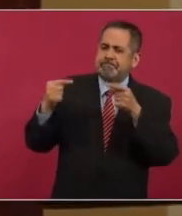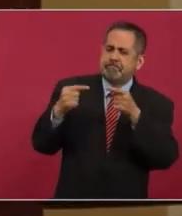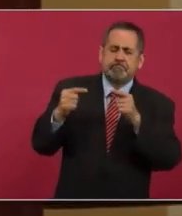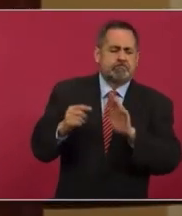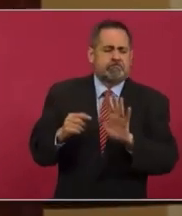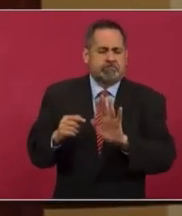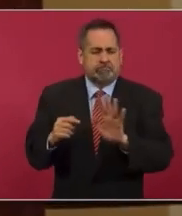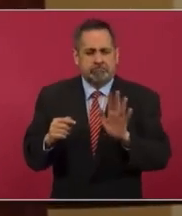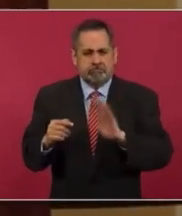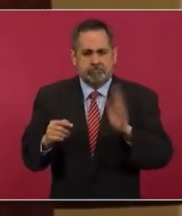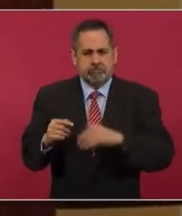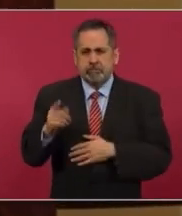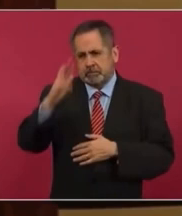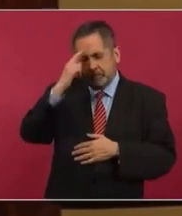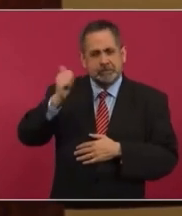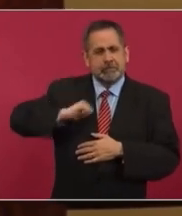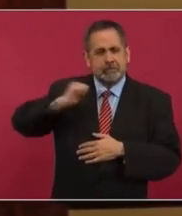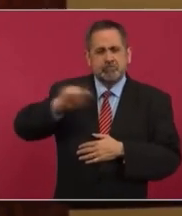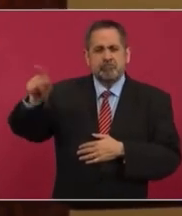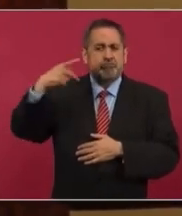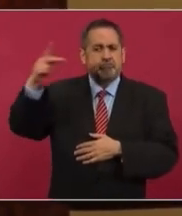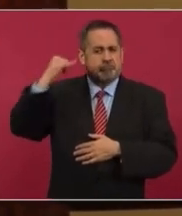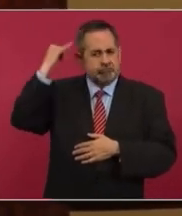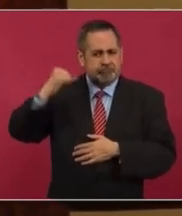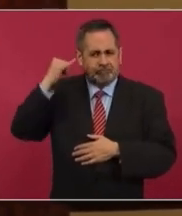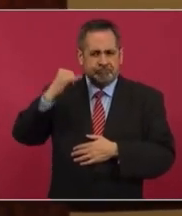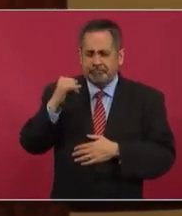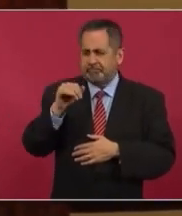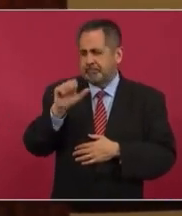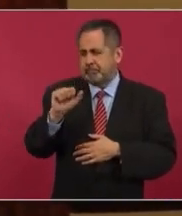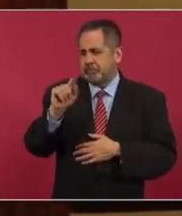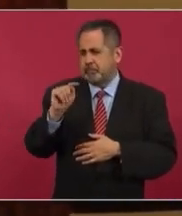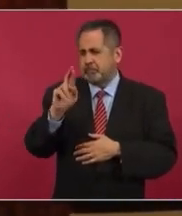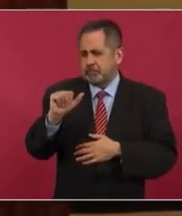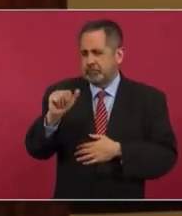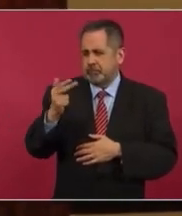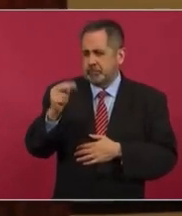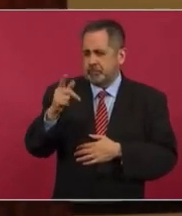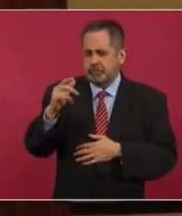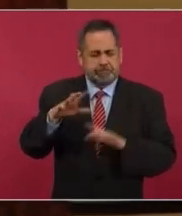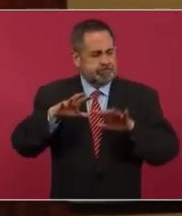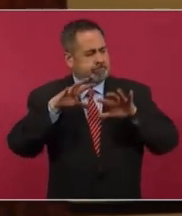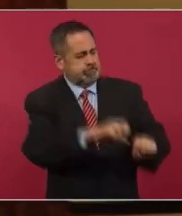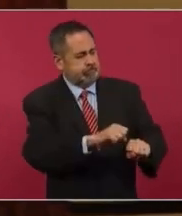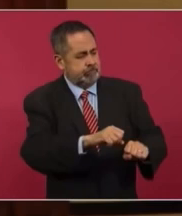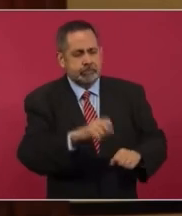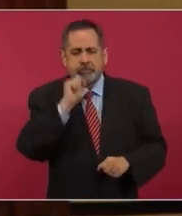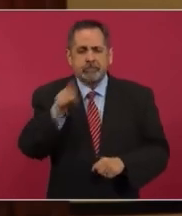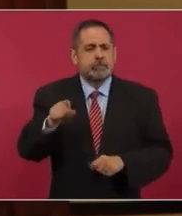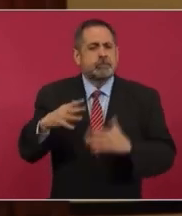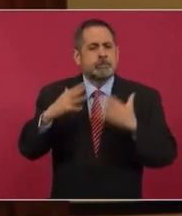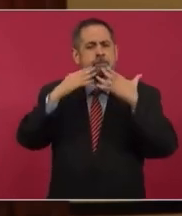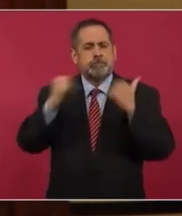naciones a la imposición del imperio austrohúngaro en México y al archiduque Maximiliano de